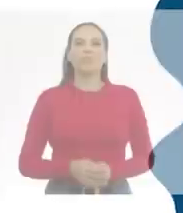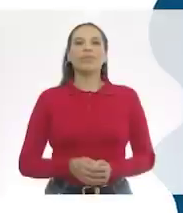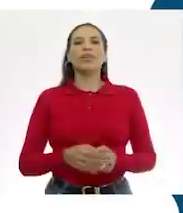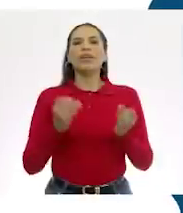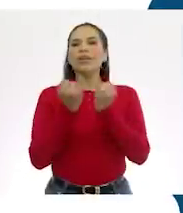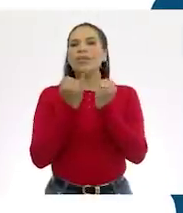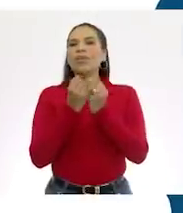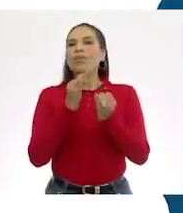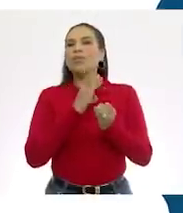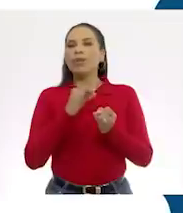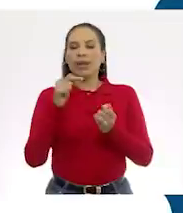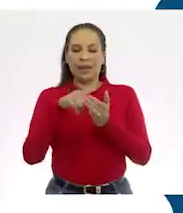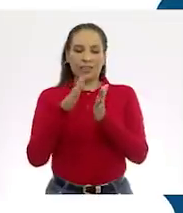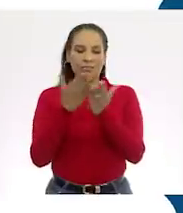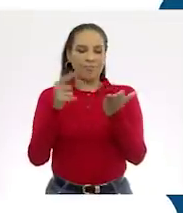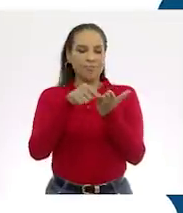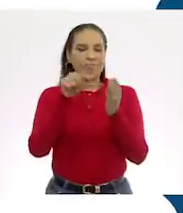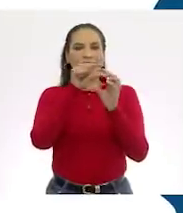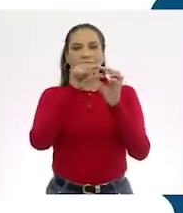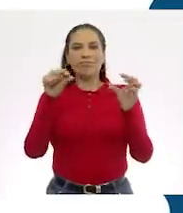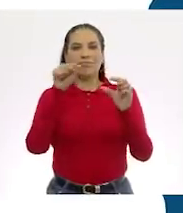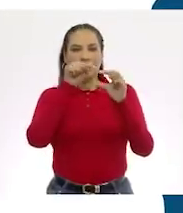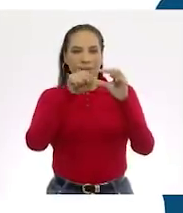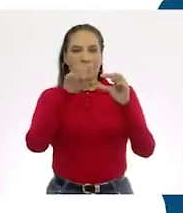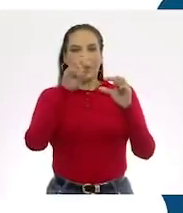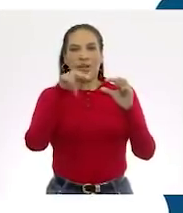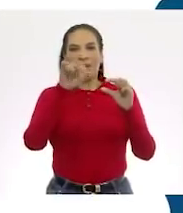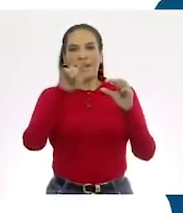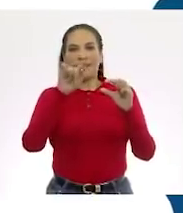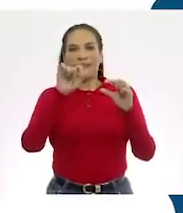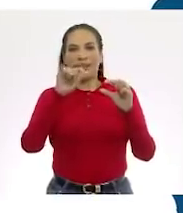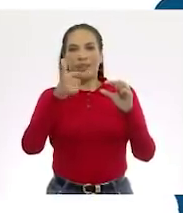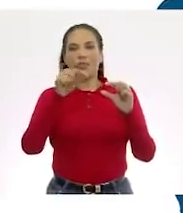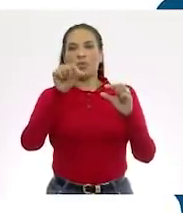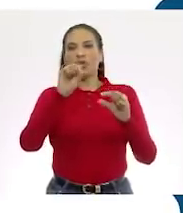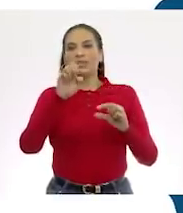También puedes encontrar los libros de texto en la página